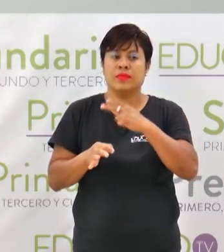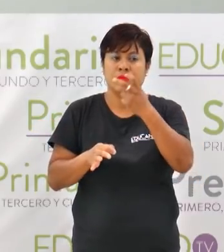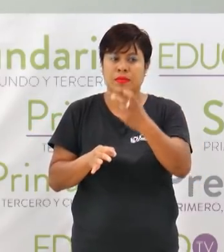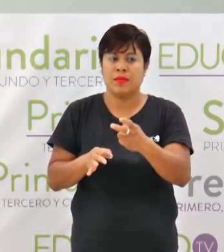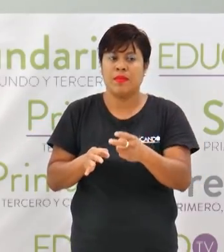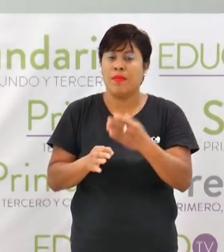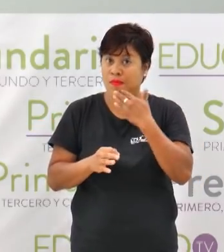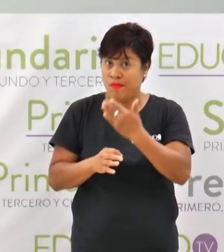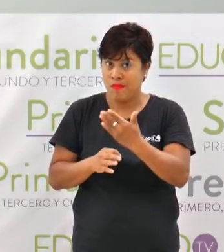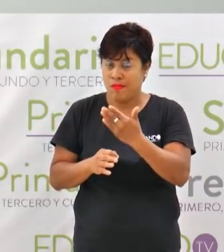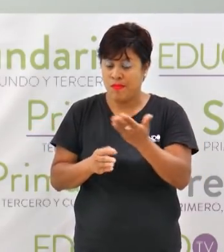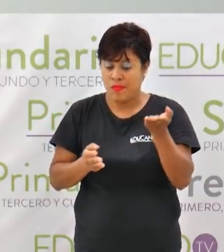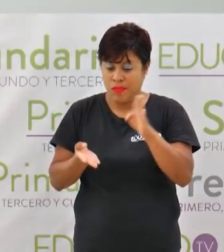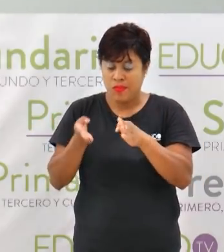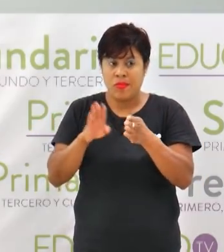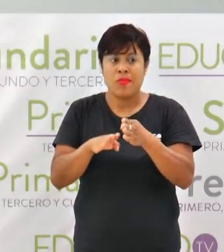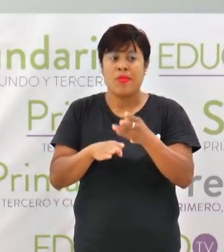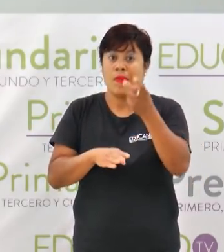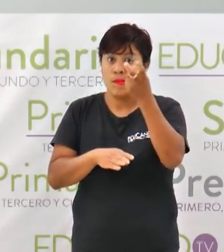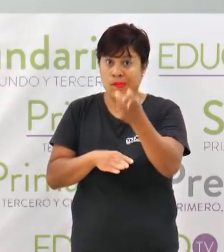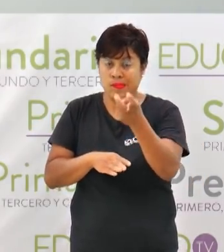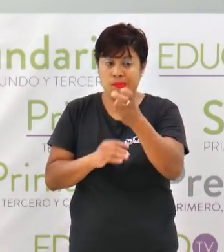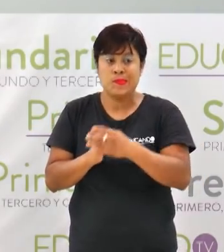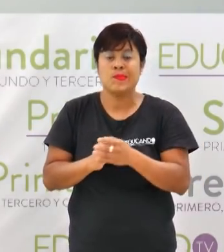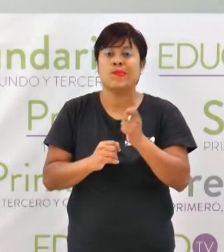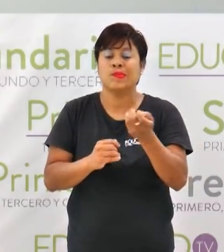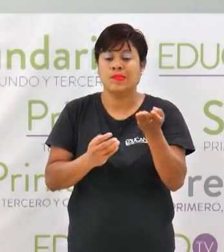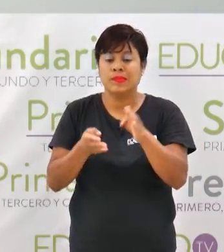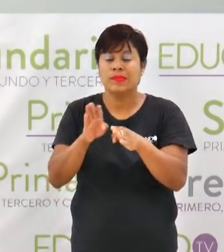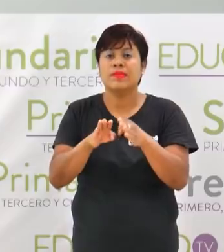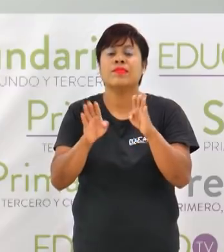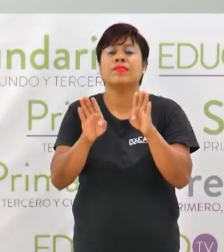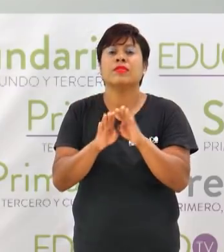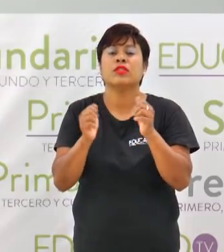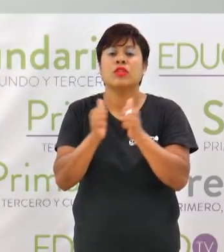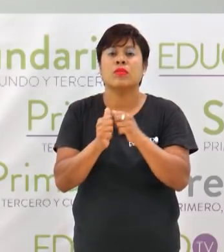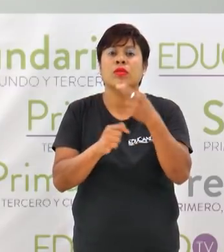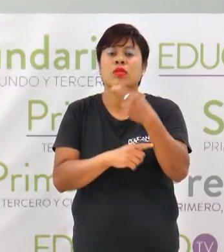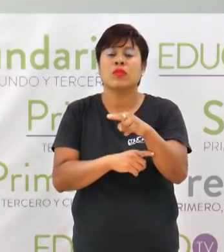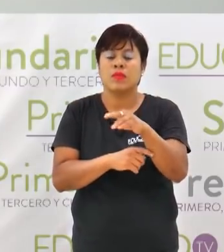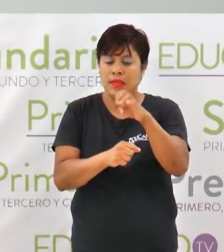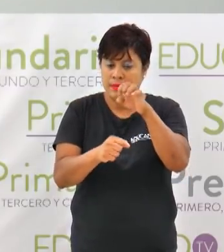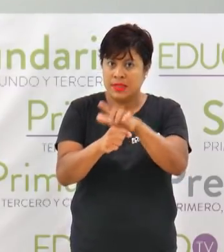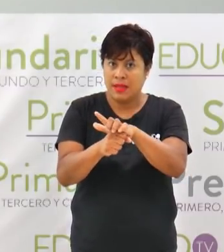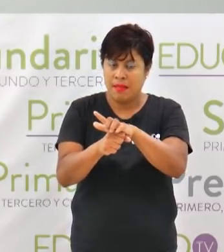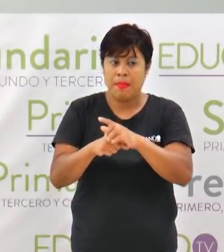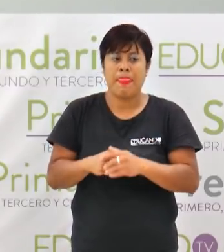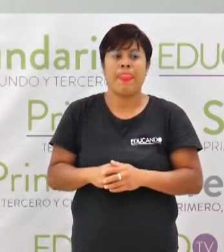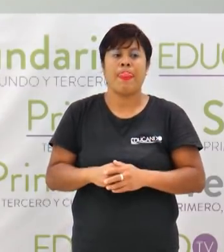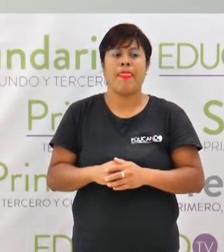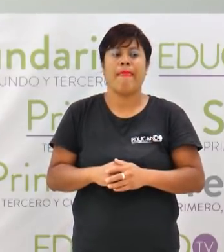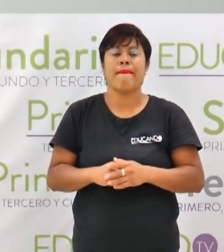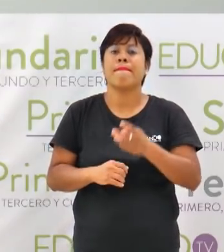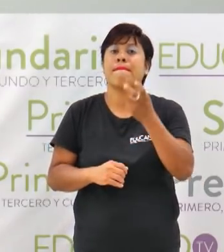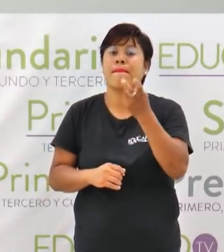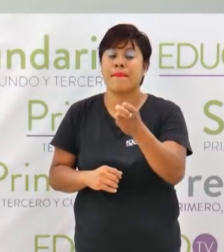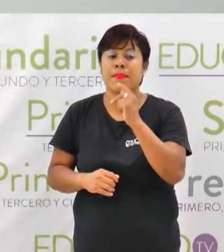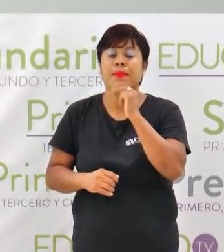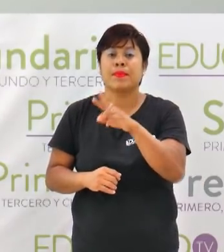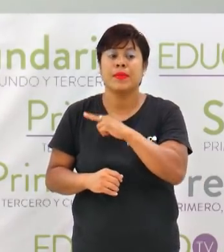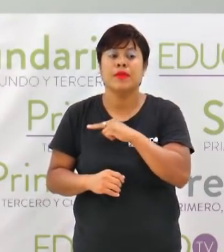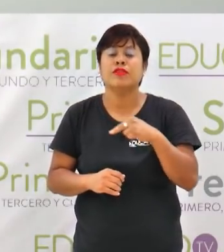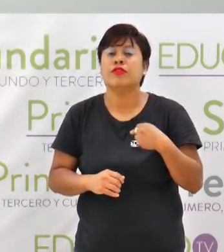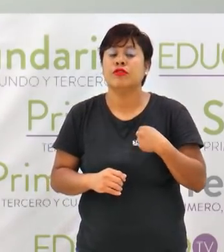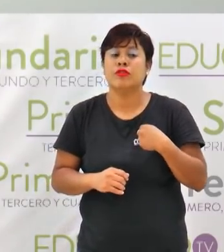doblez, ¿bien? Y este es un plegado con un nombre específico. También vamos